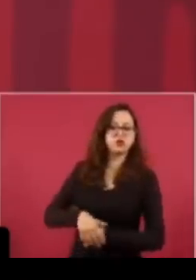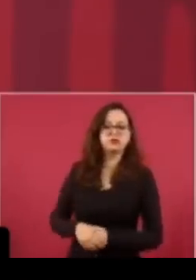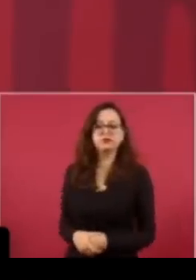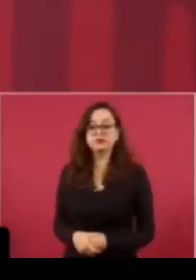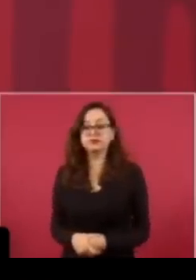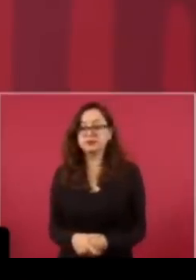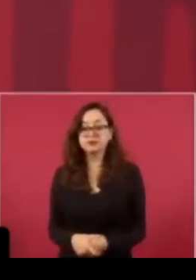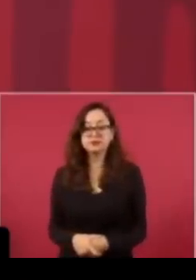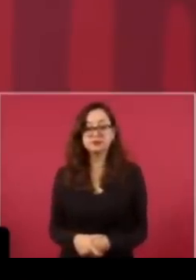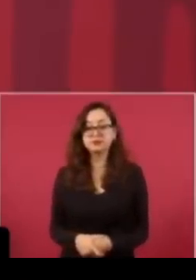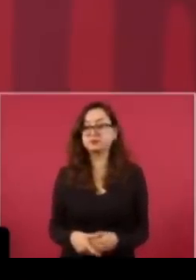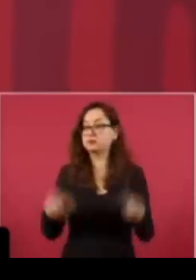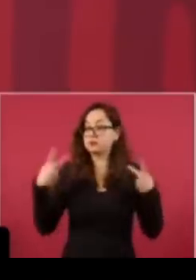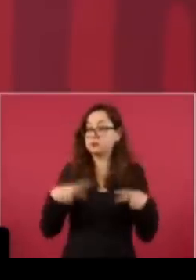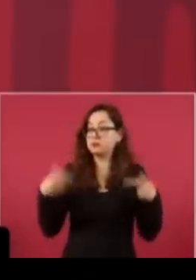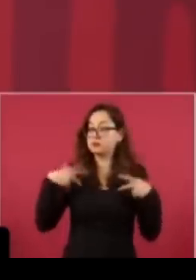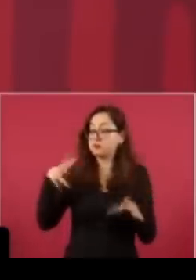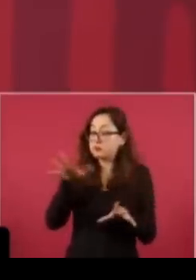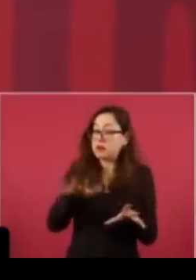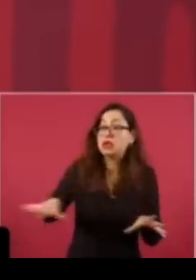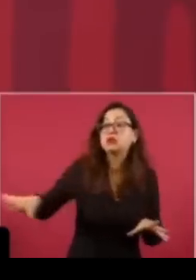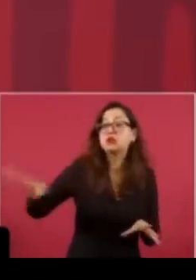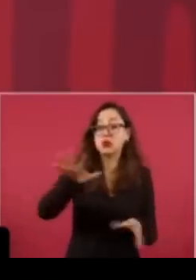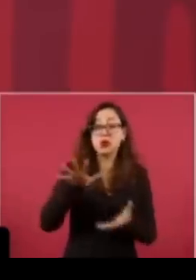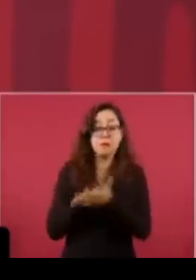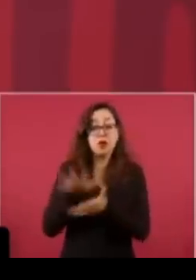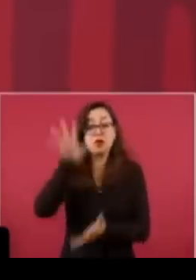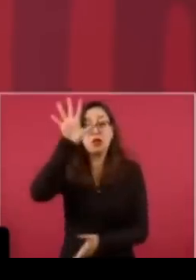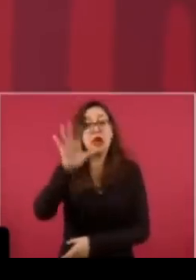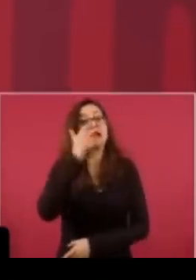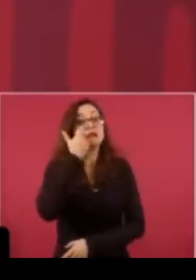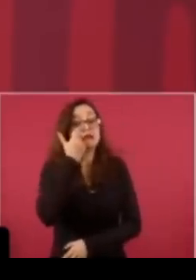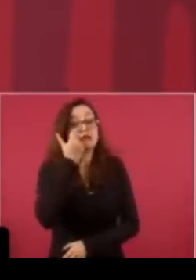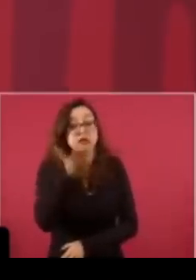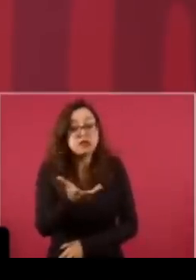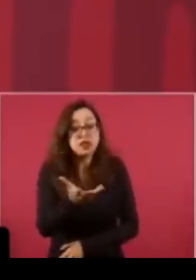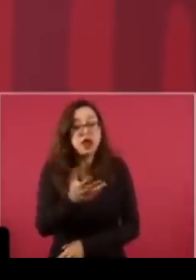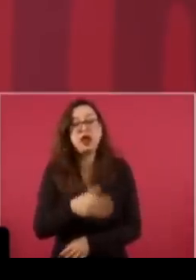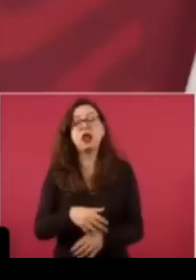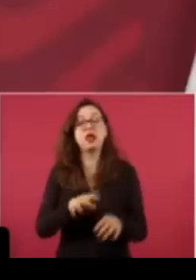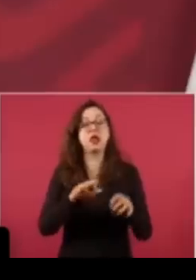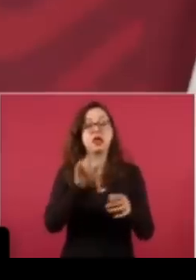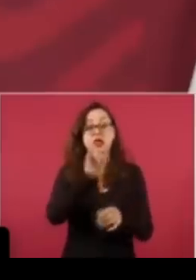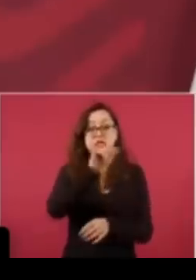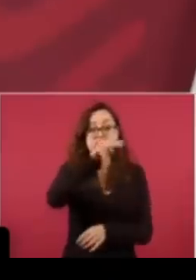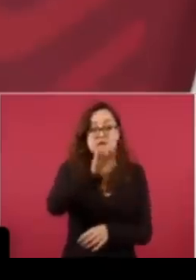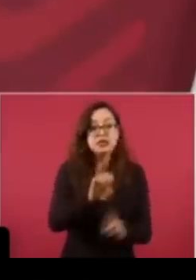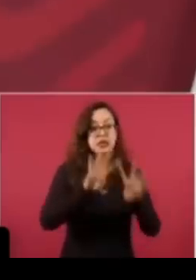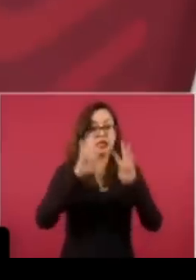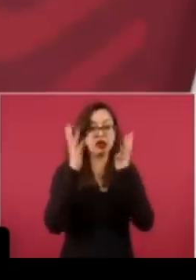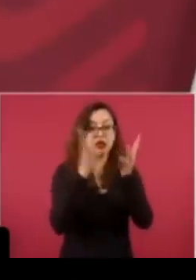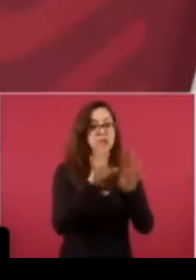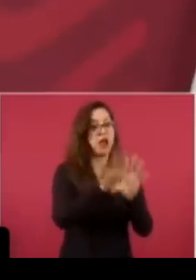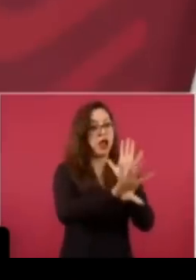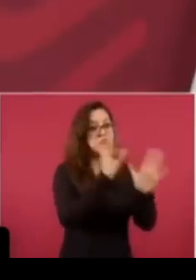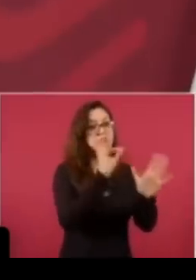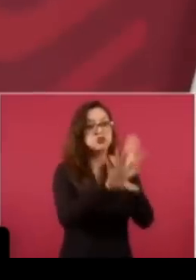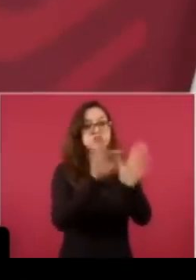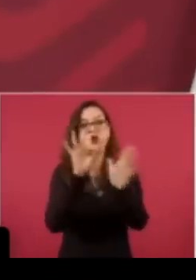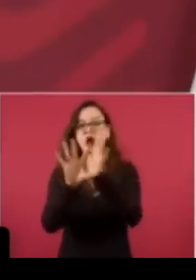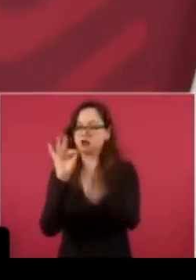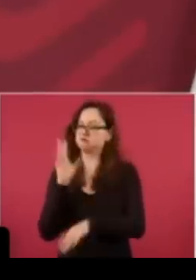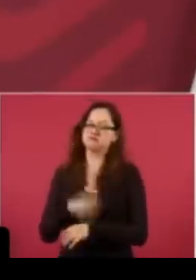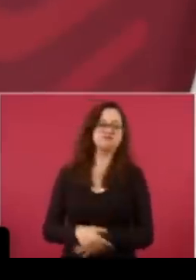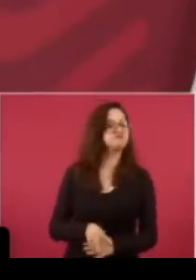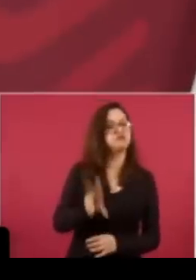de que no sea el pueblo El que elija a los consejeros que no sea el pueblo El